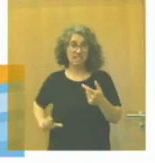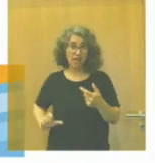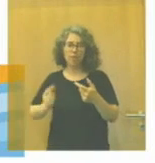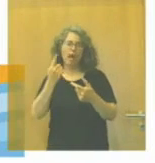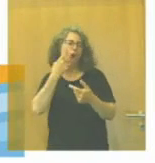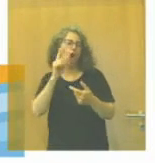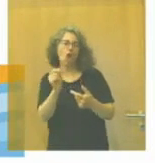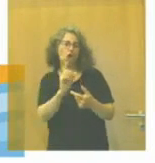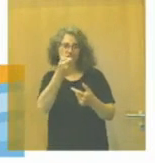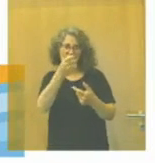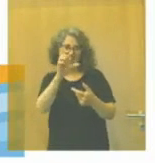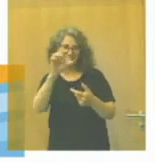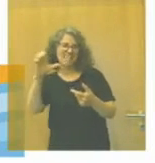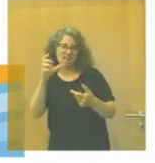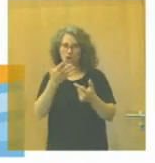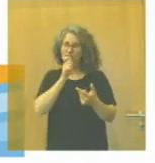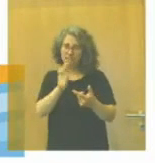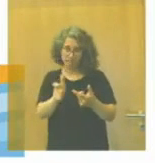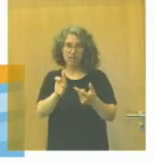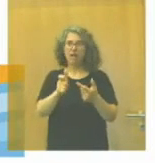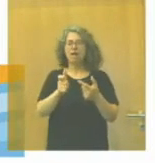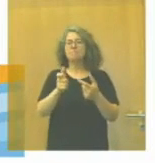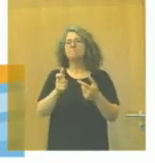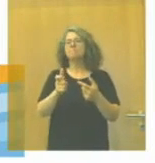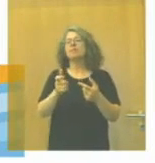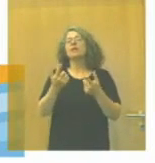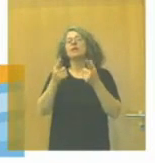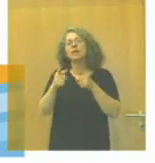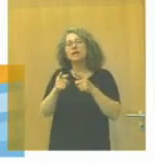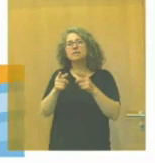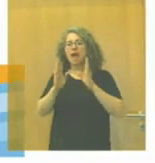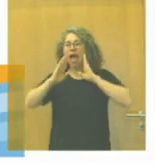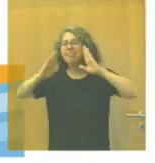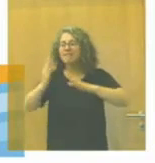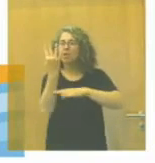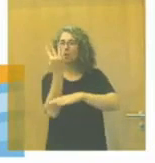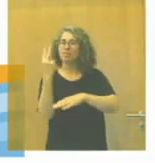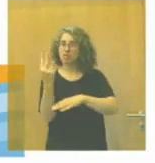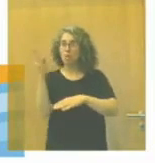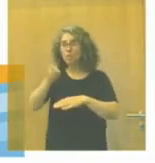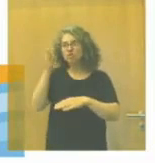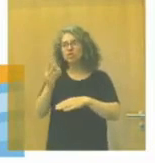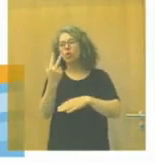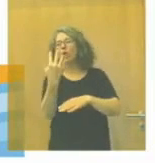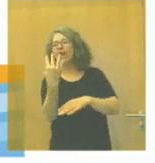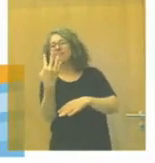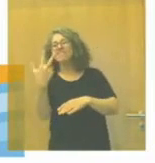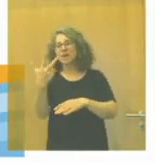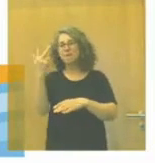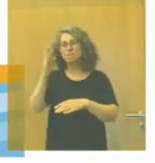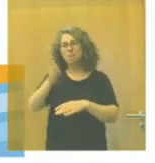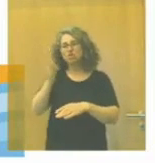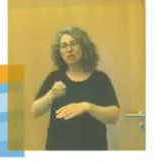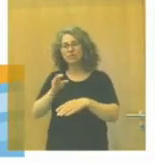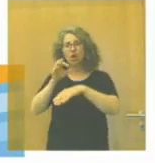conocen esta terminología, que es quien atiende al 42% o 43% de la población de